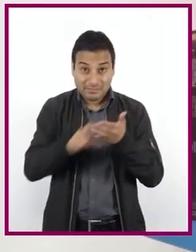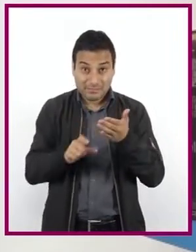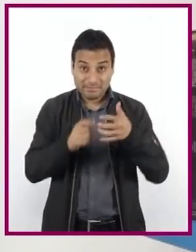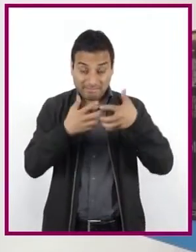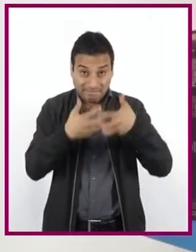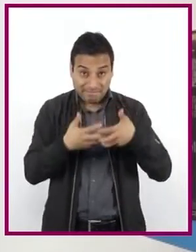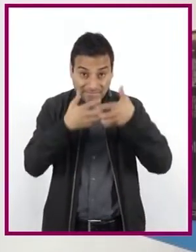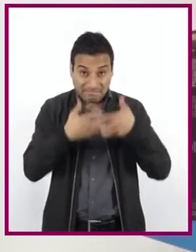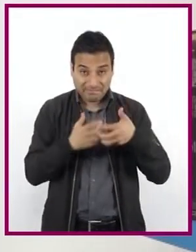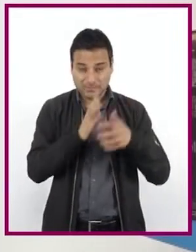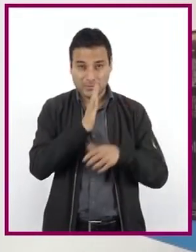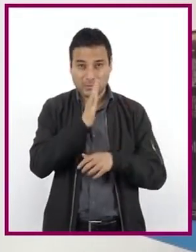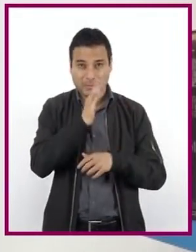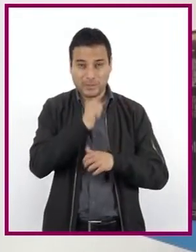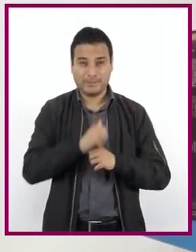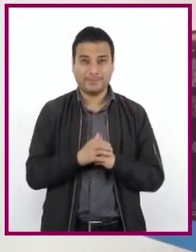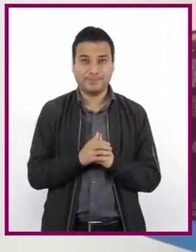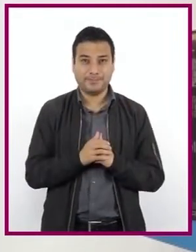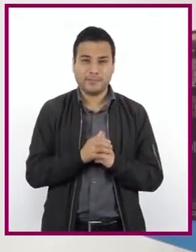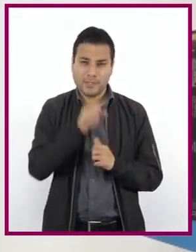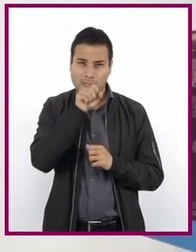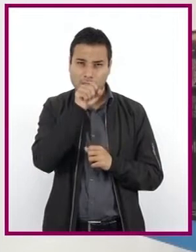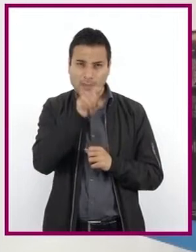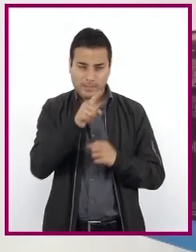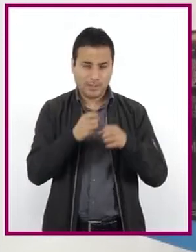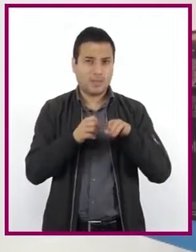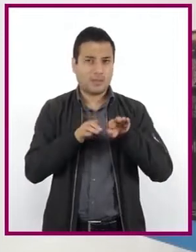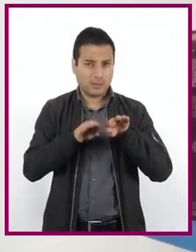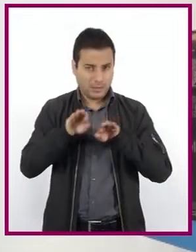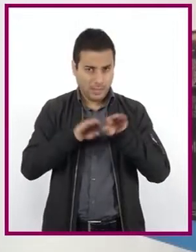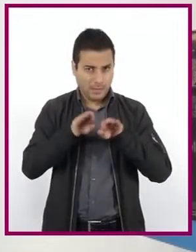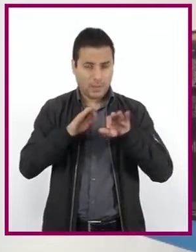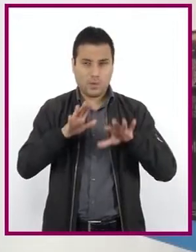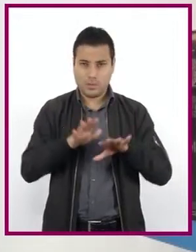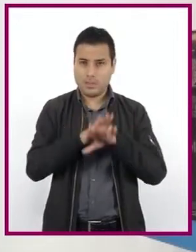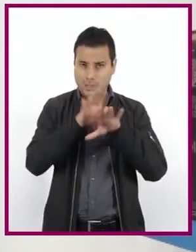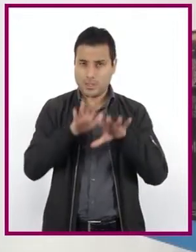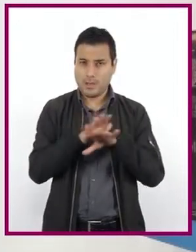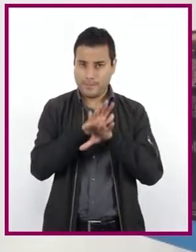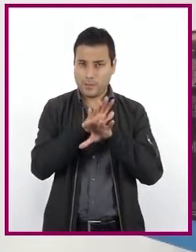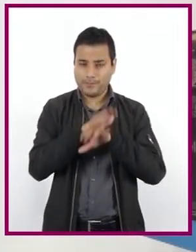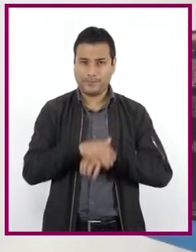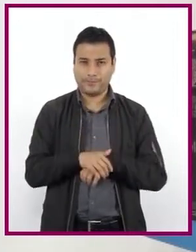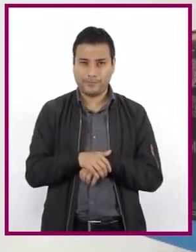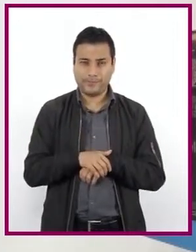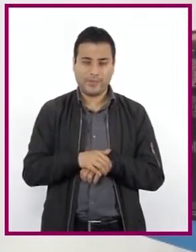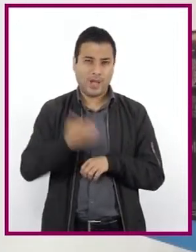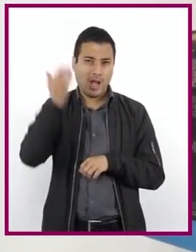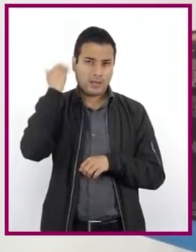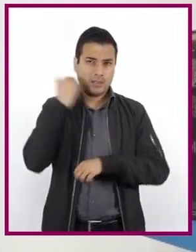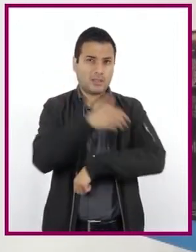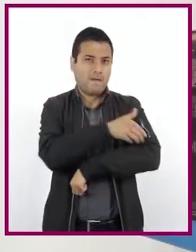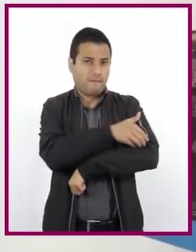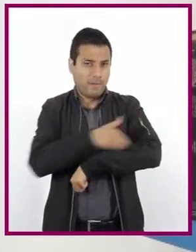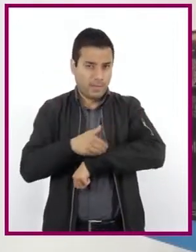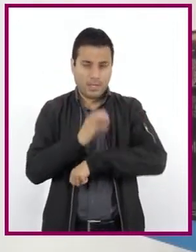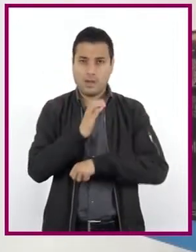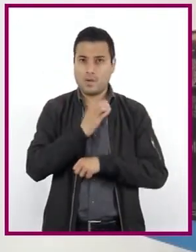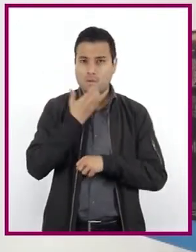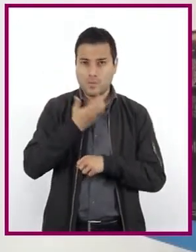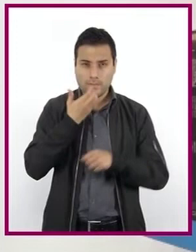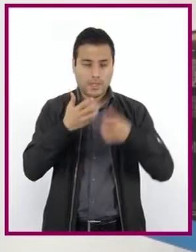También transformó la forma de trabajo, desestructuró la unidad productiva familiar y